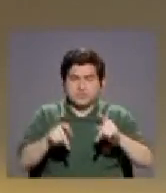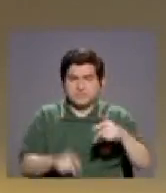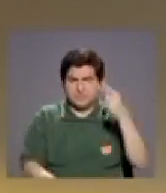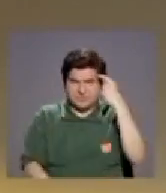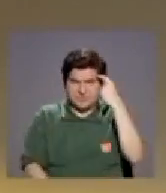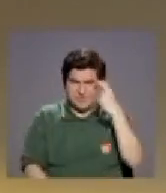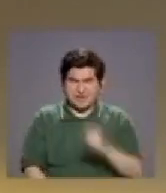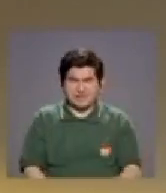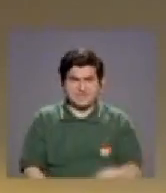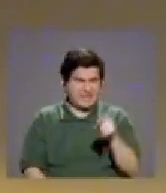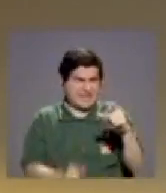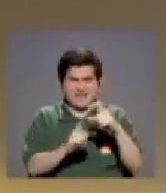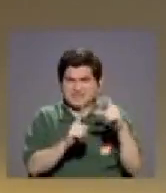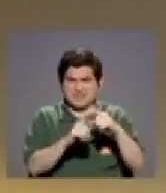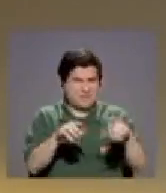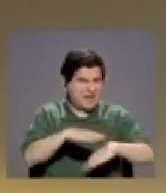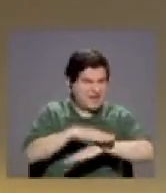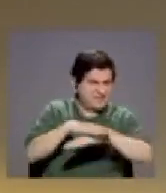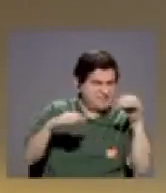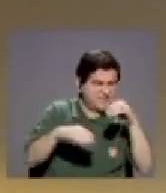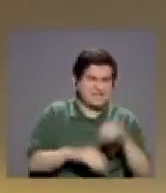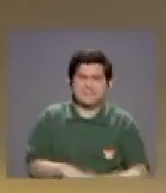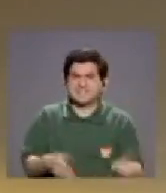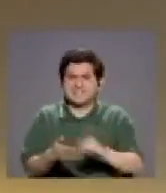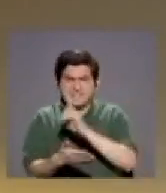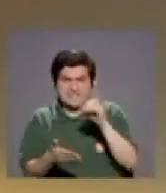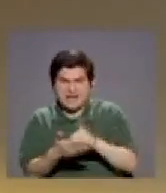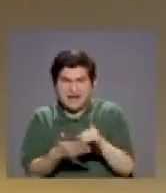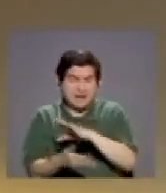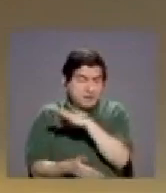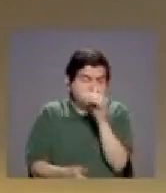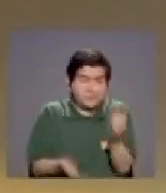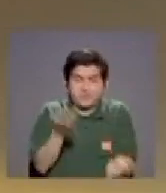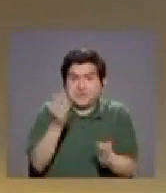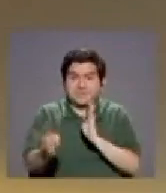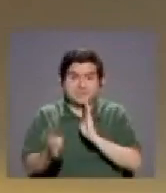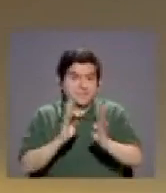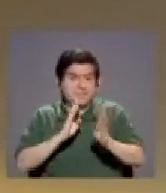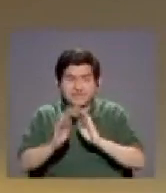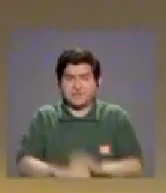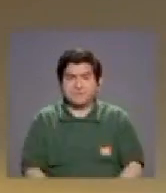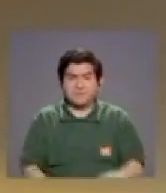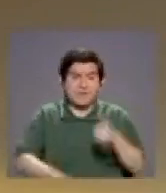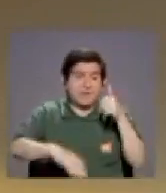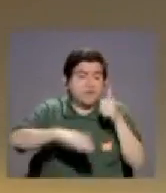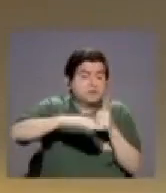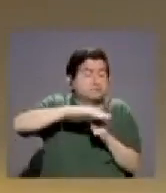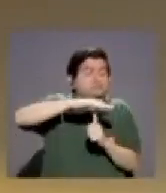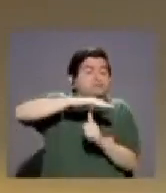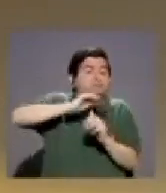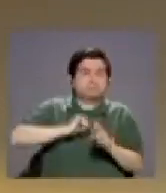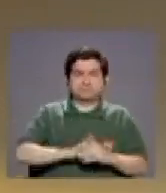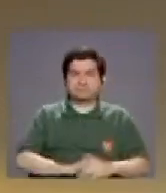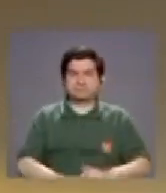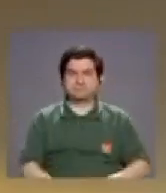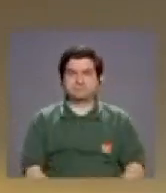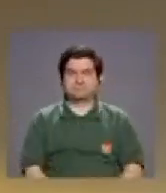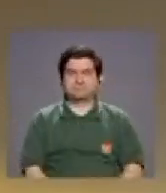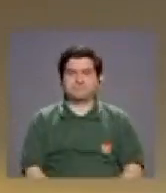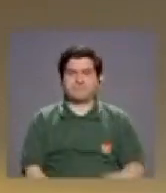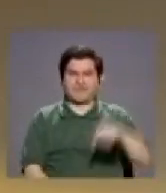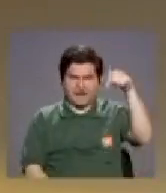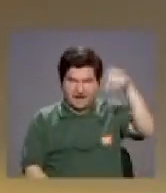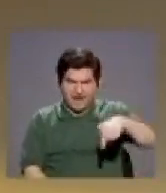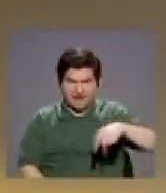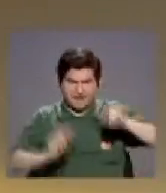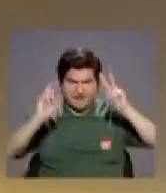palabra debiera sacarse del diccionario o debería hablarse debajo de la mesa, y aquí incluso